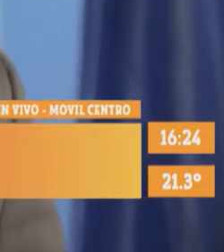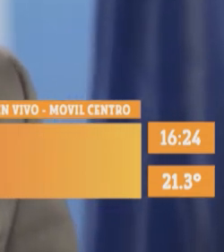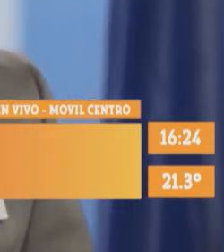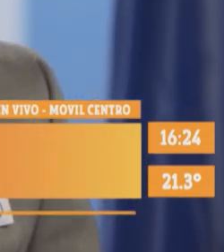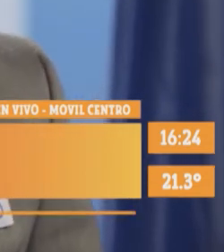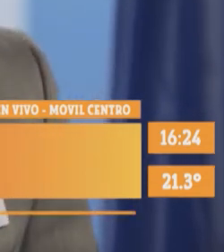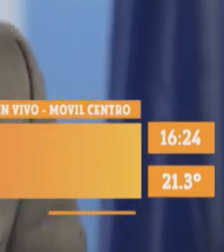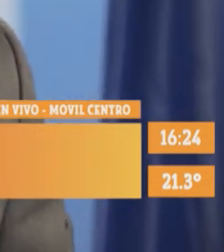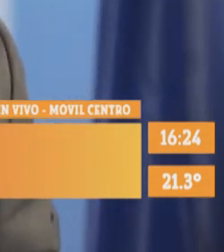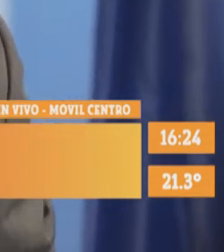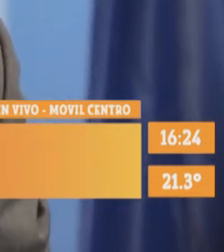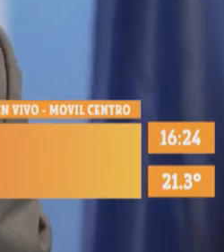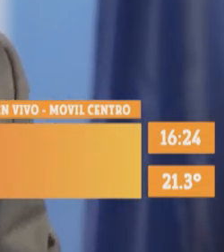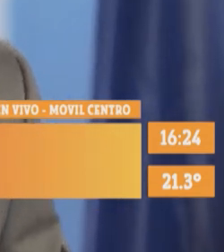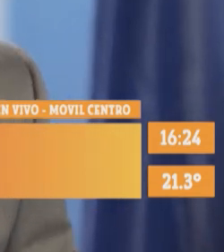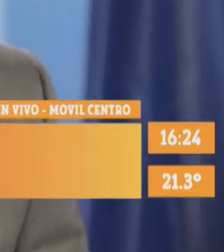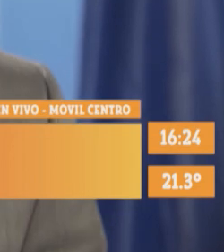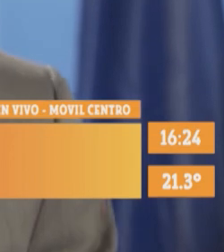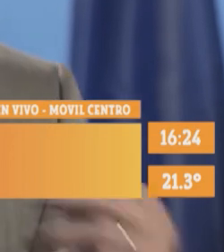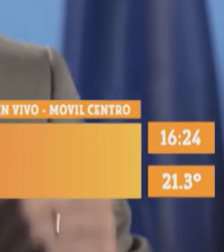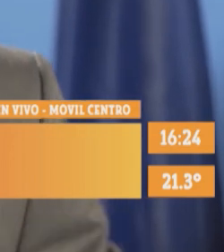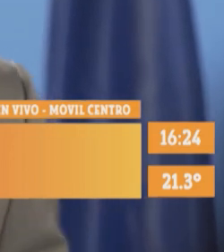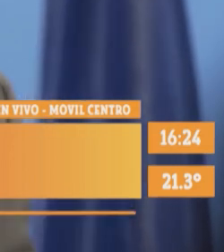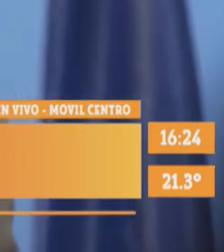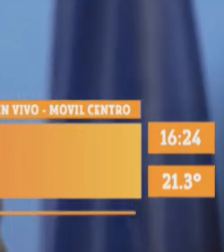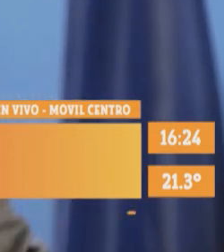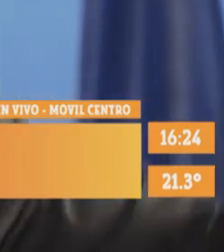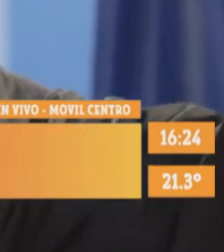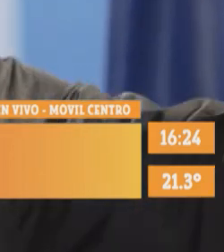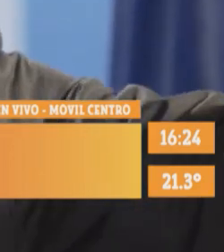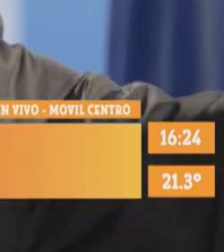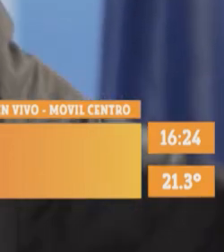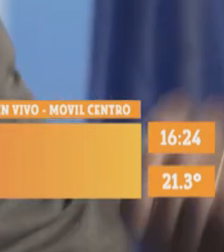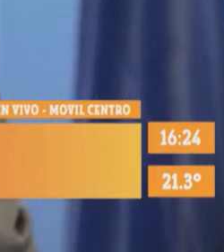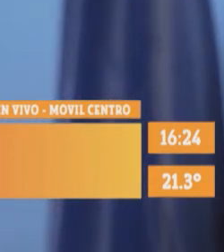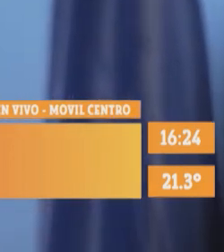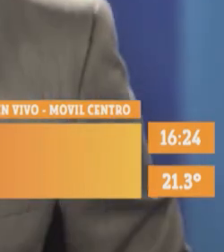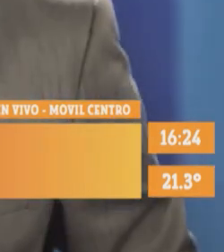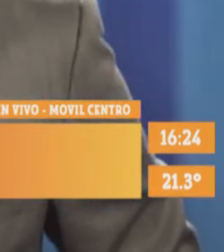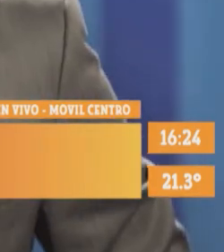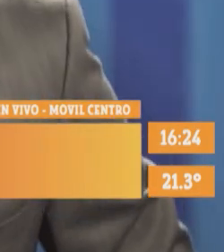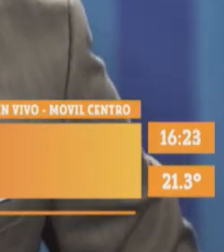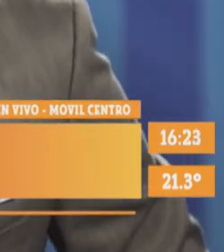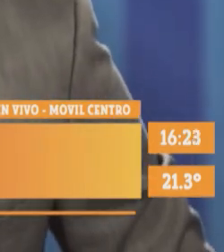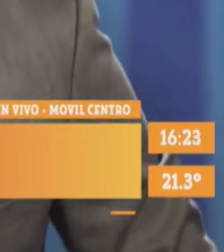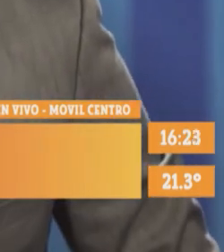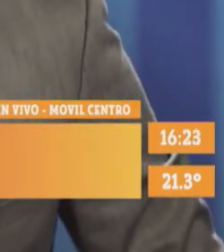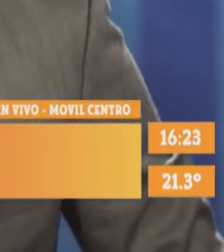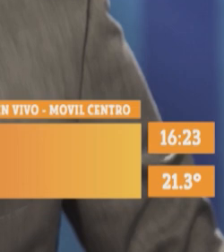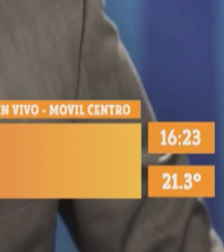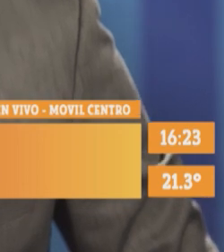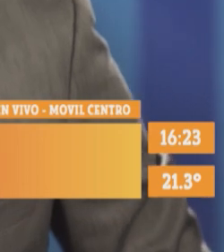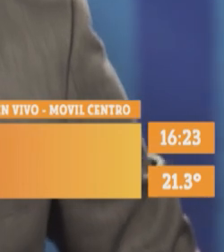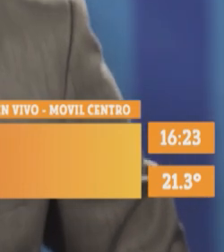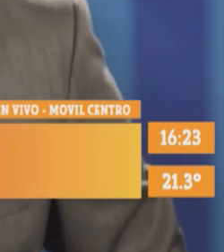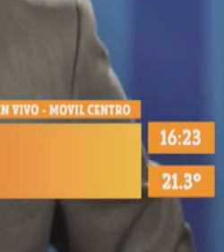prioridades como la educación y la salud pública no son las nuestras. Lo importante es